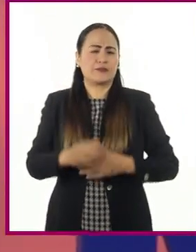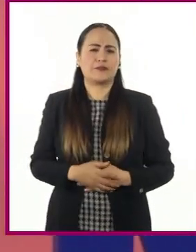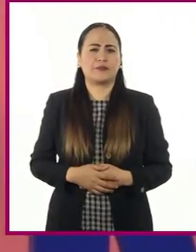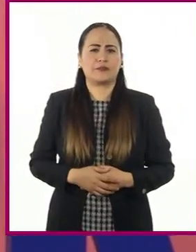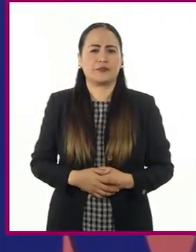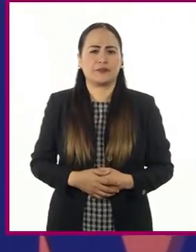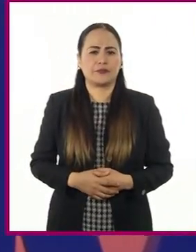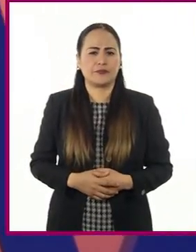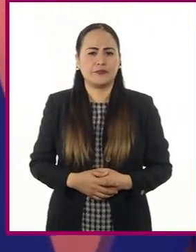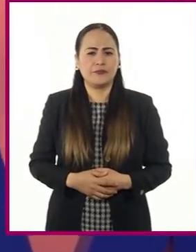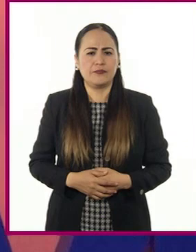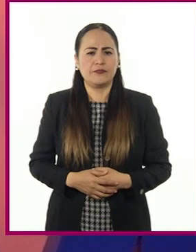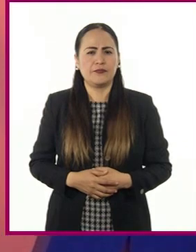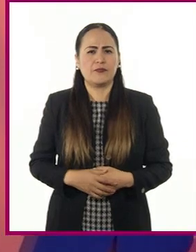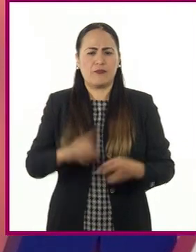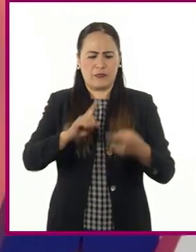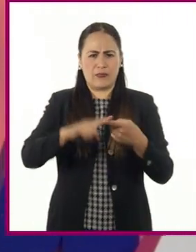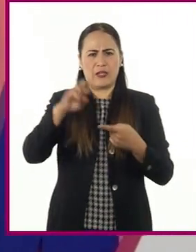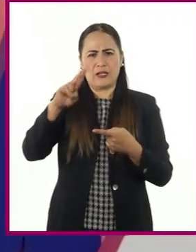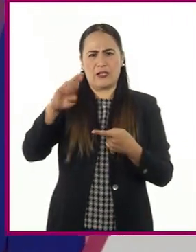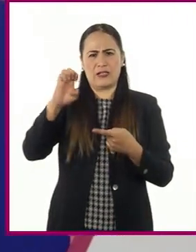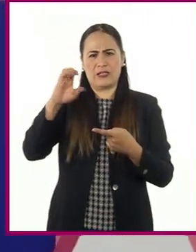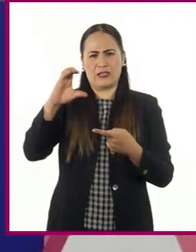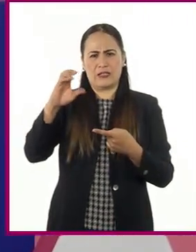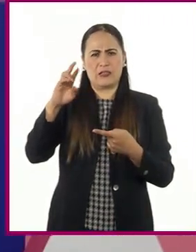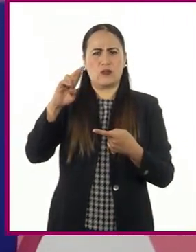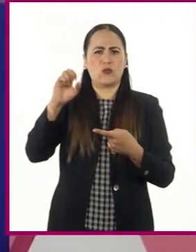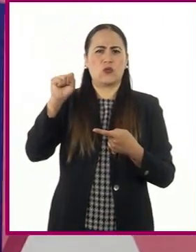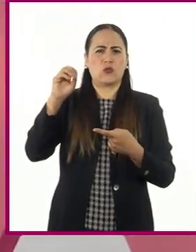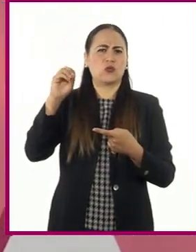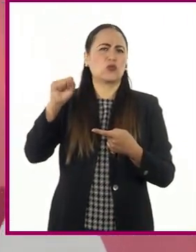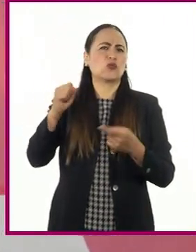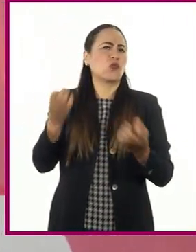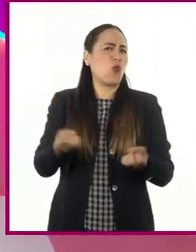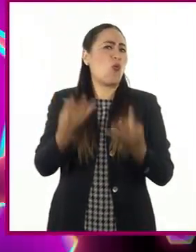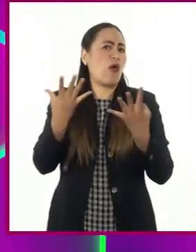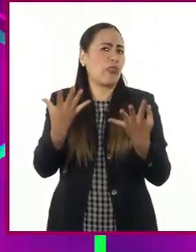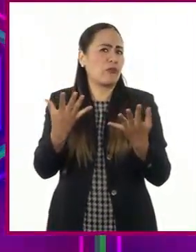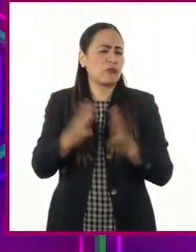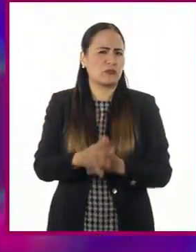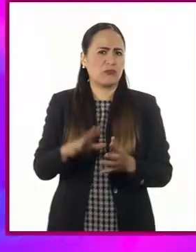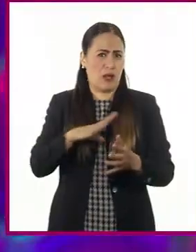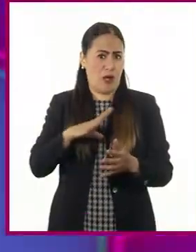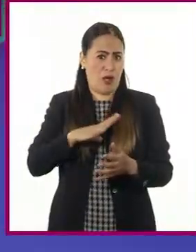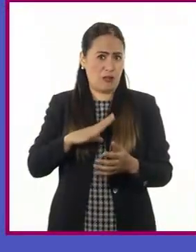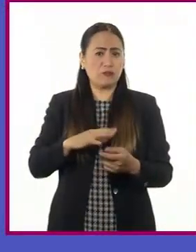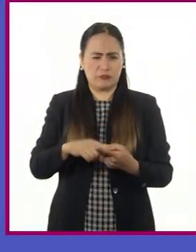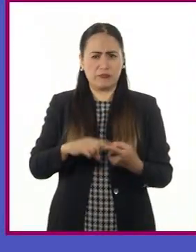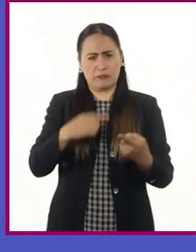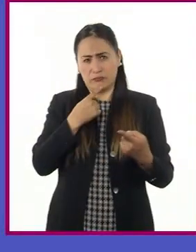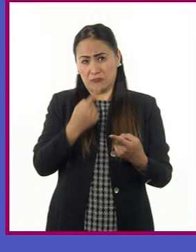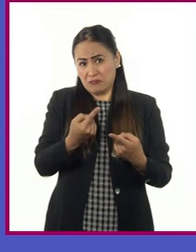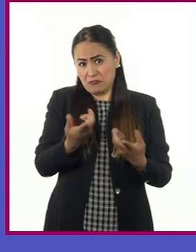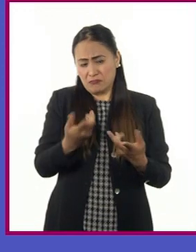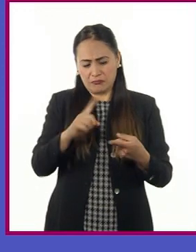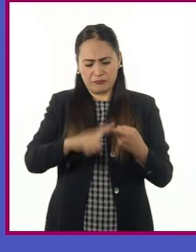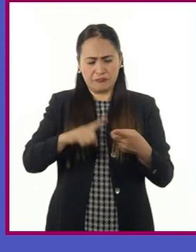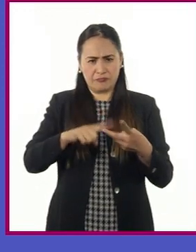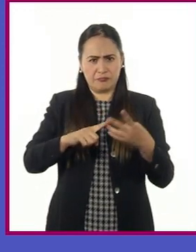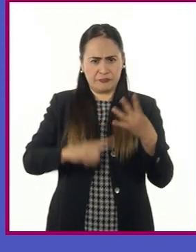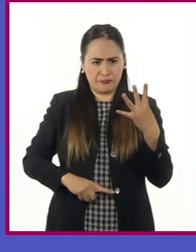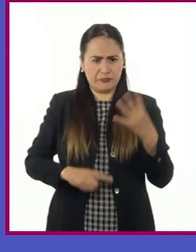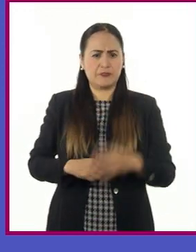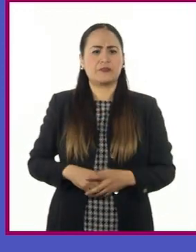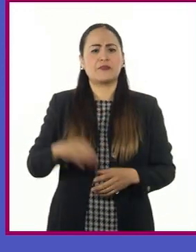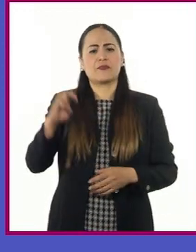¿Y cuántos recursos literarios hay, profesora? ¿Nos puede mencionar algunos? Claro que sí. Algunos recursos literarios son